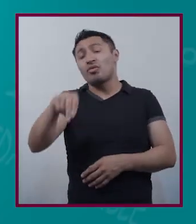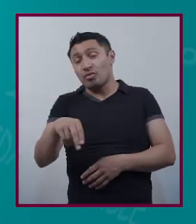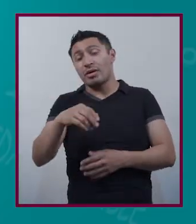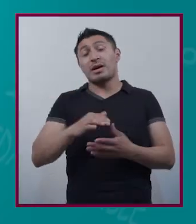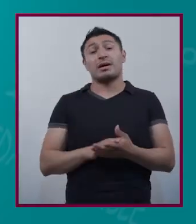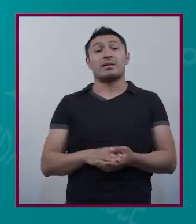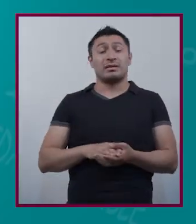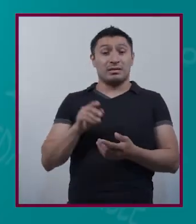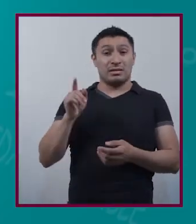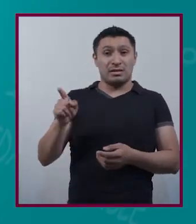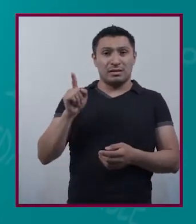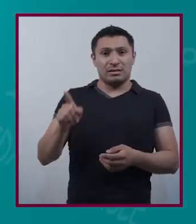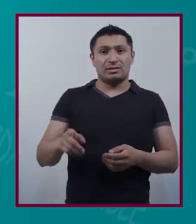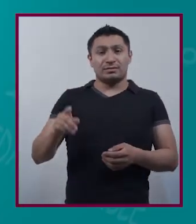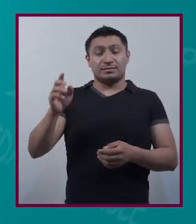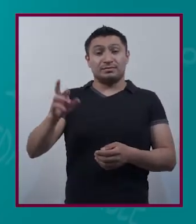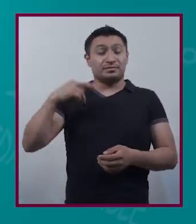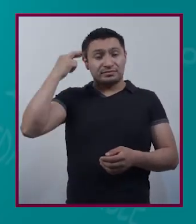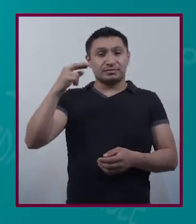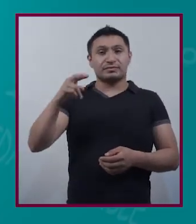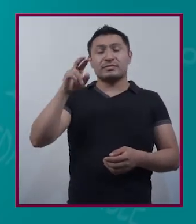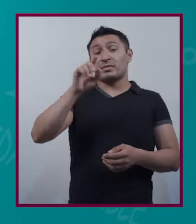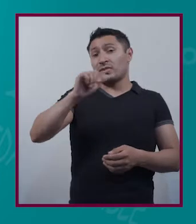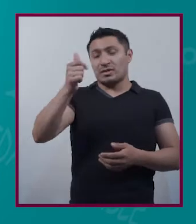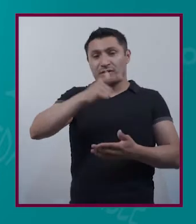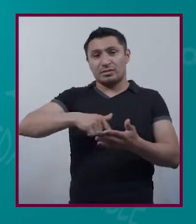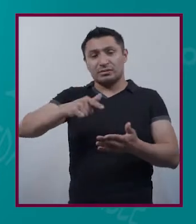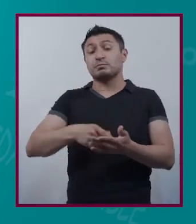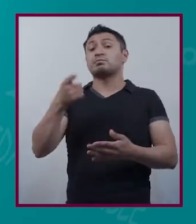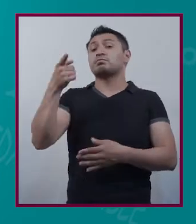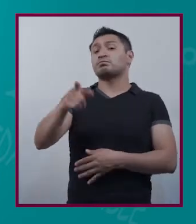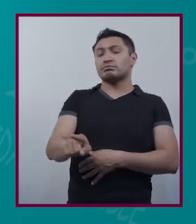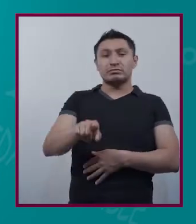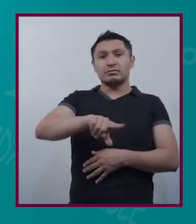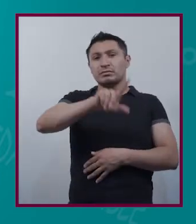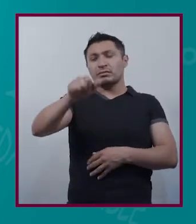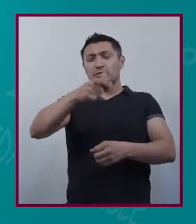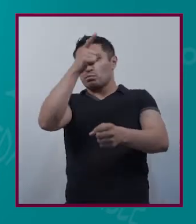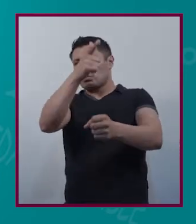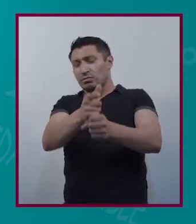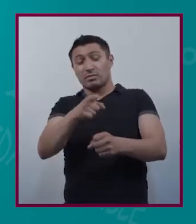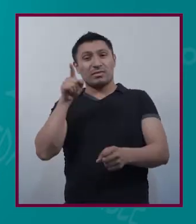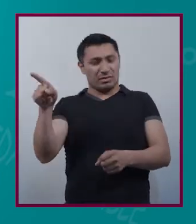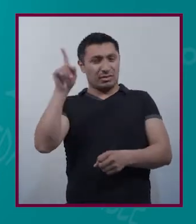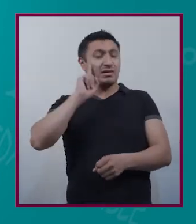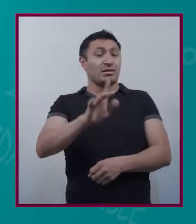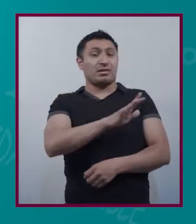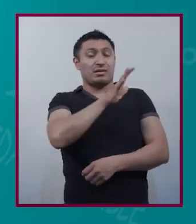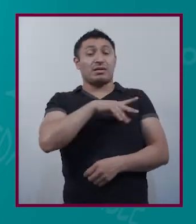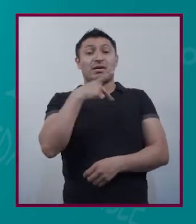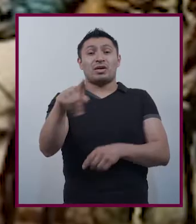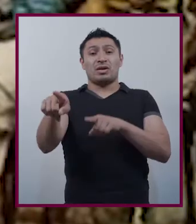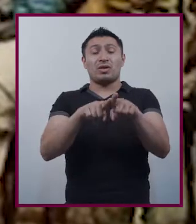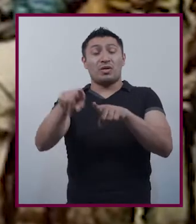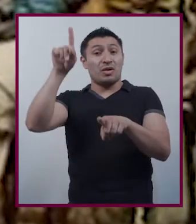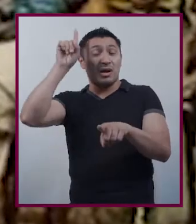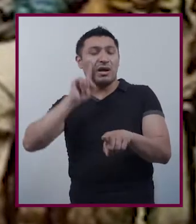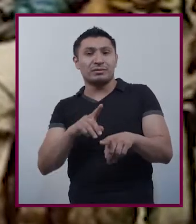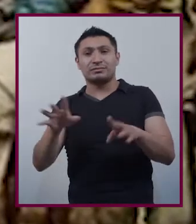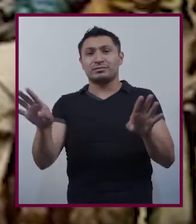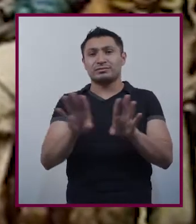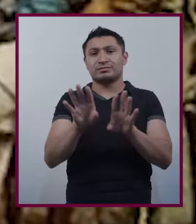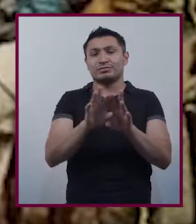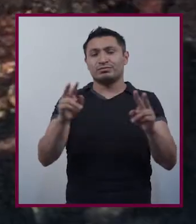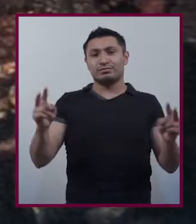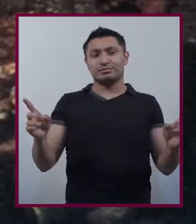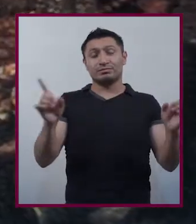y Padilla, conde de Revillagigedo, dio la orden luego de que se percató de que la Güera Rodríguez y su hermana se veían